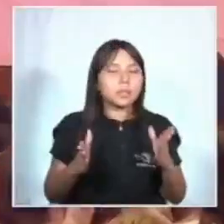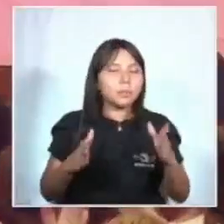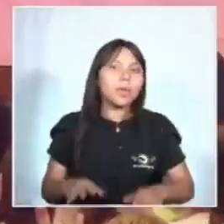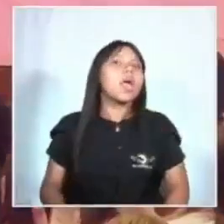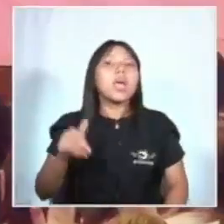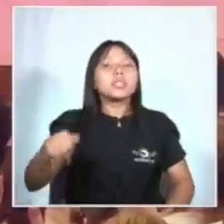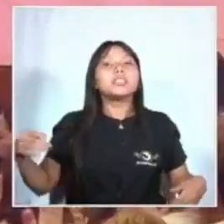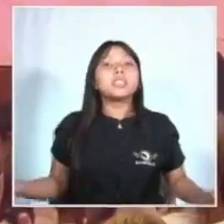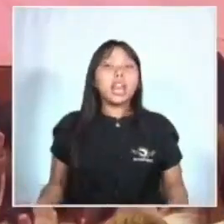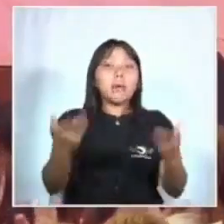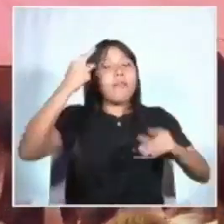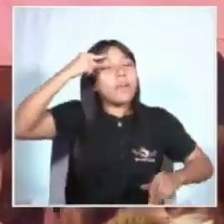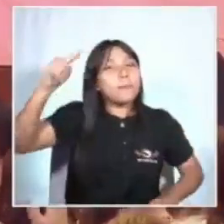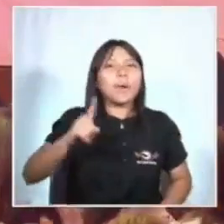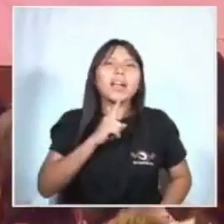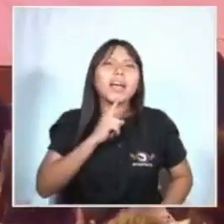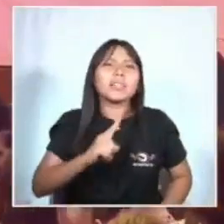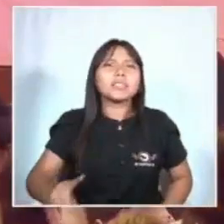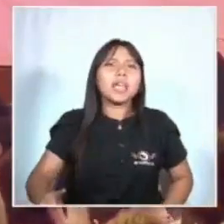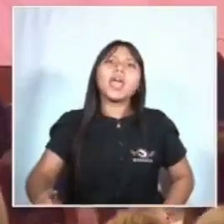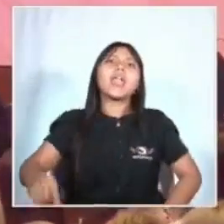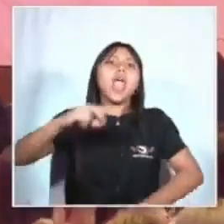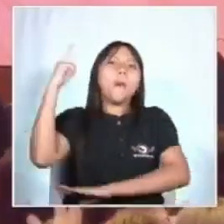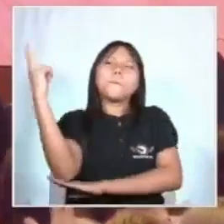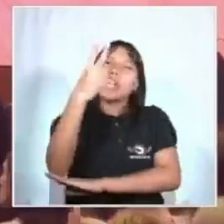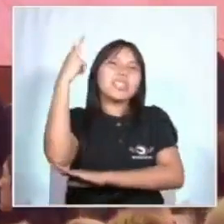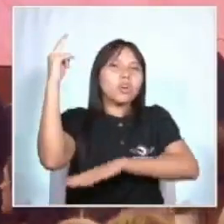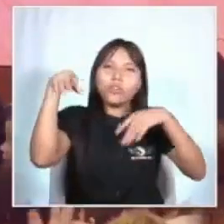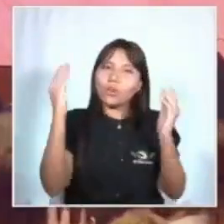para ser las victoriosas.